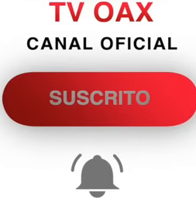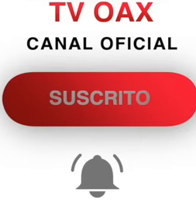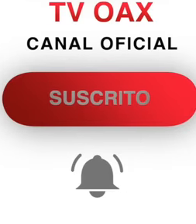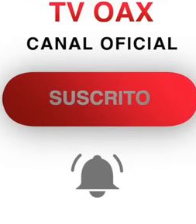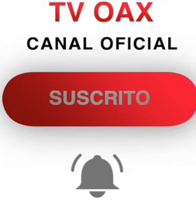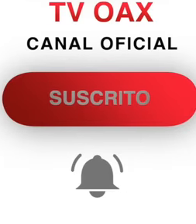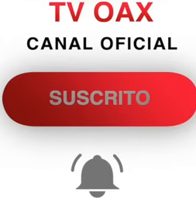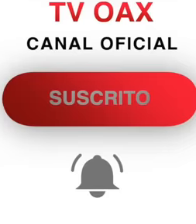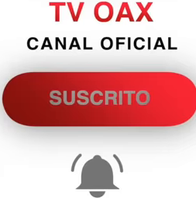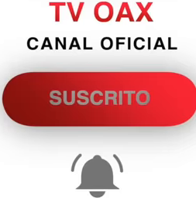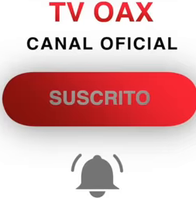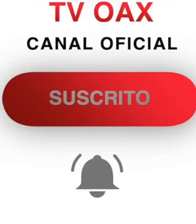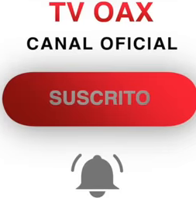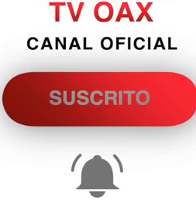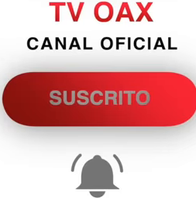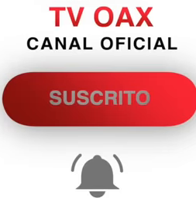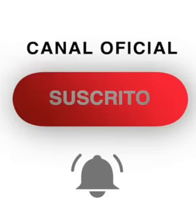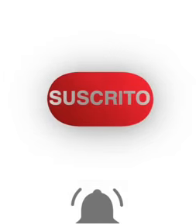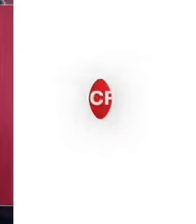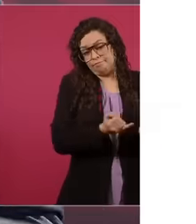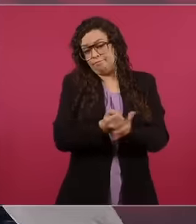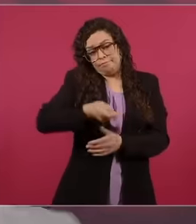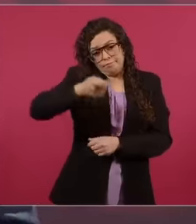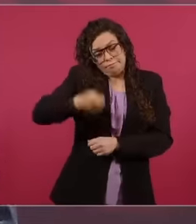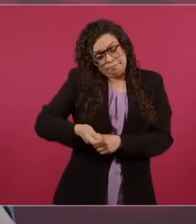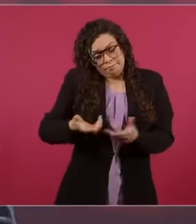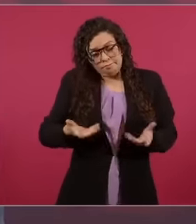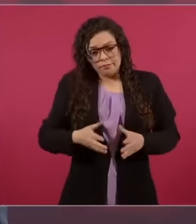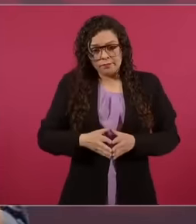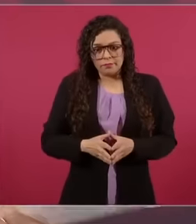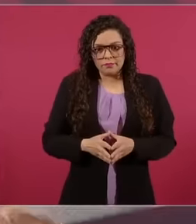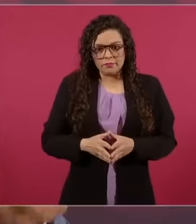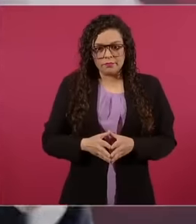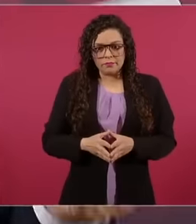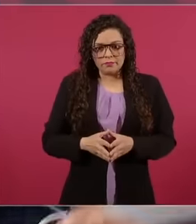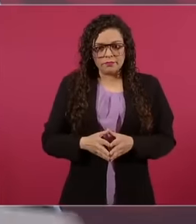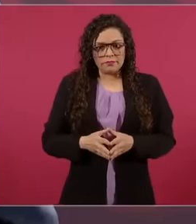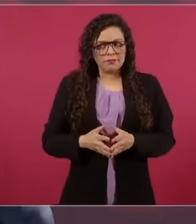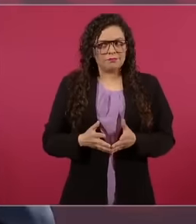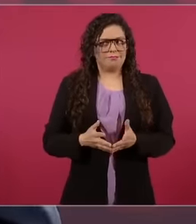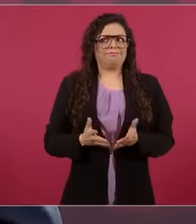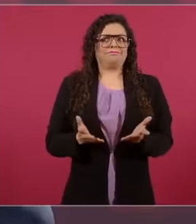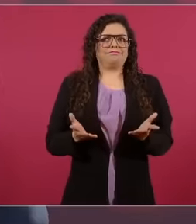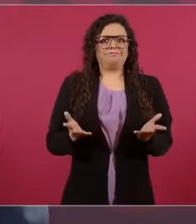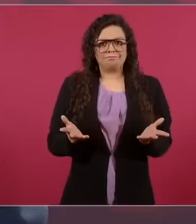para que resuelva. Y ese ministro, pues